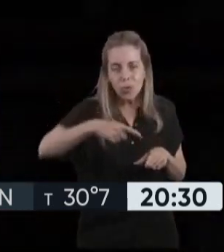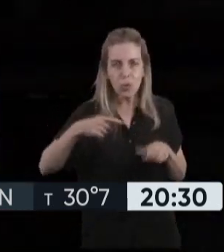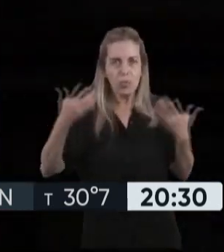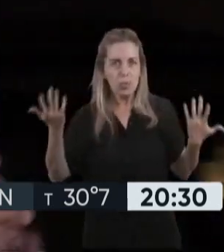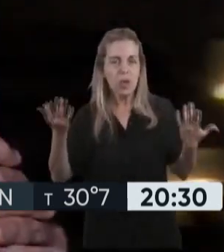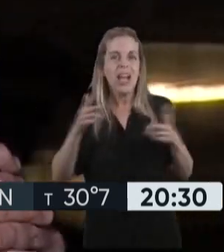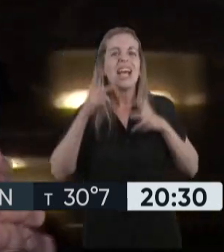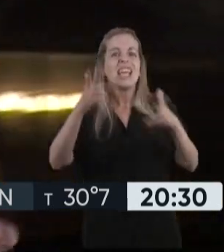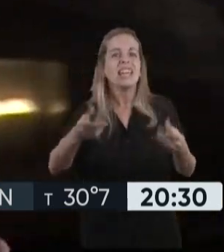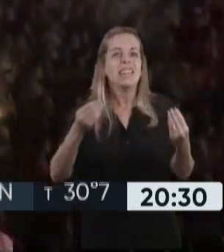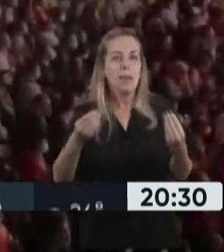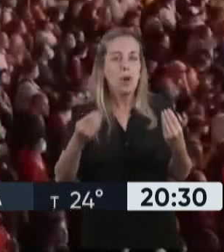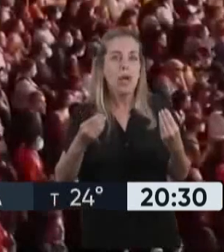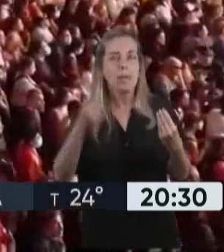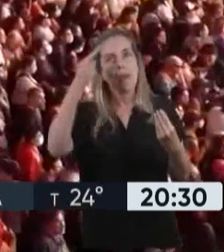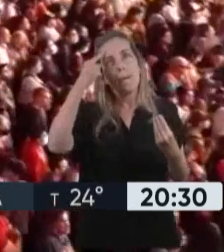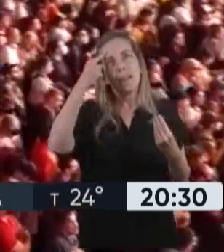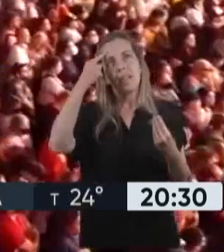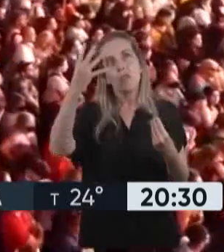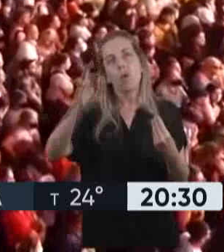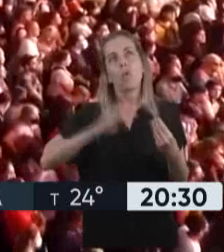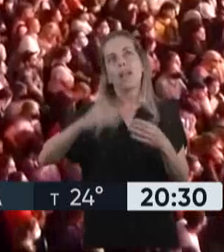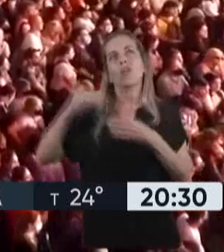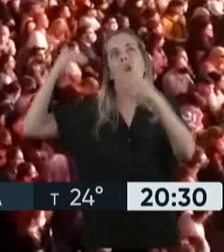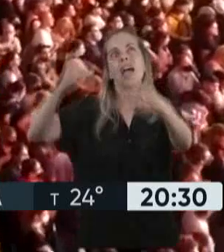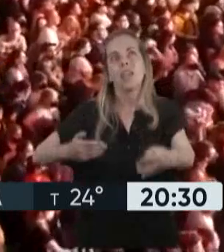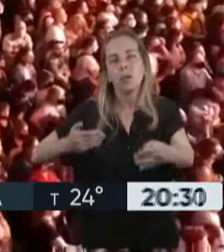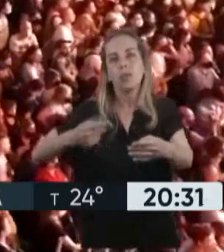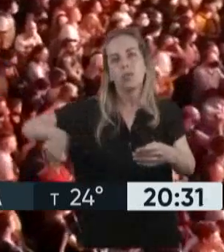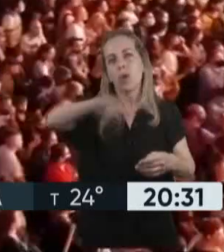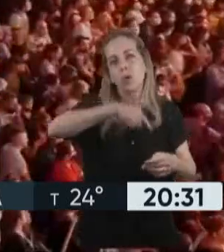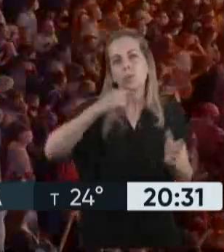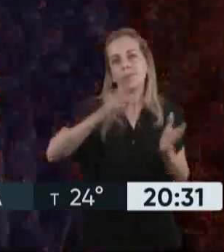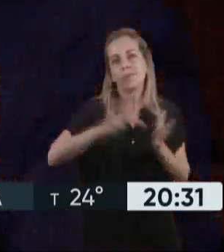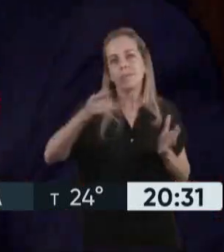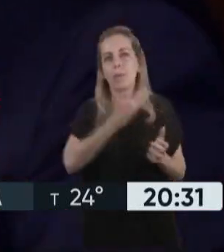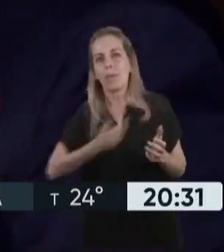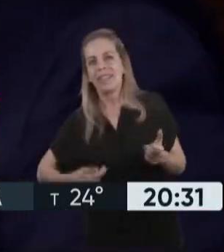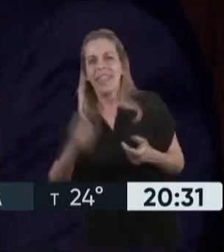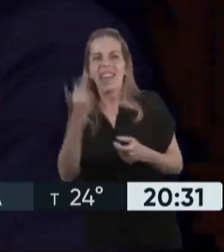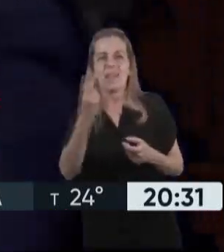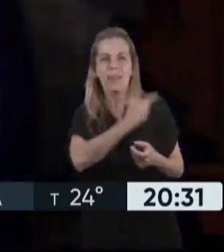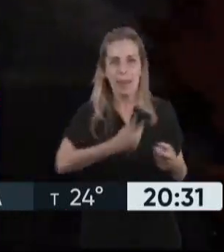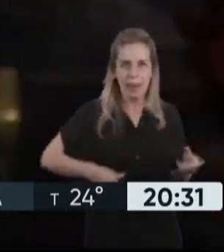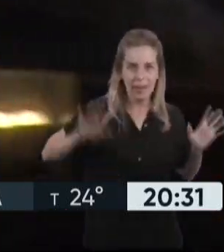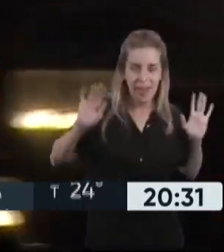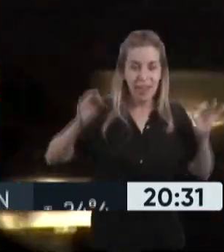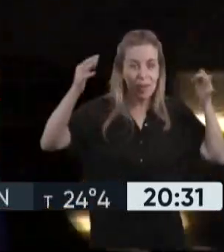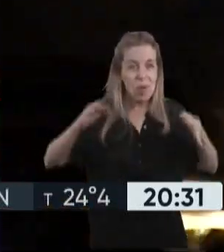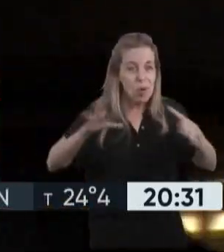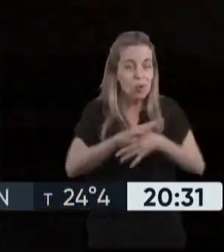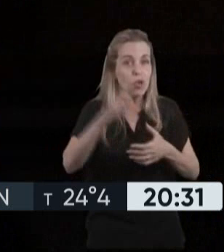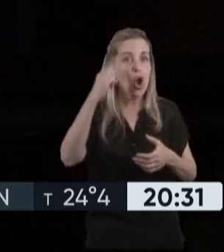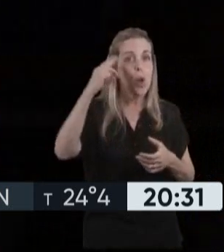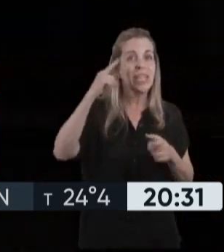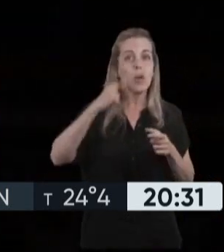qué íbamos a hacer en los 4 años que nos tocaban afrontar. Y al día 99 cayó